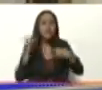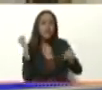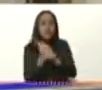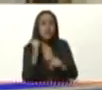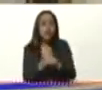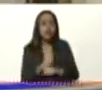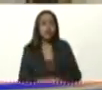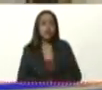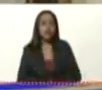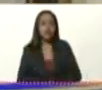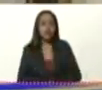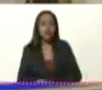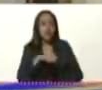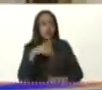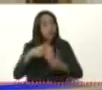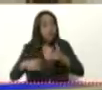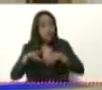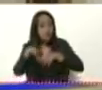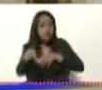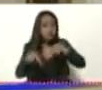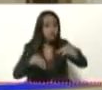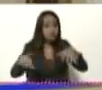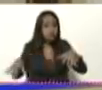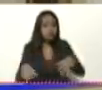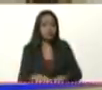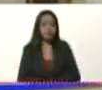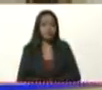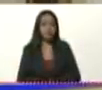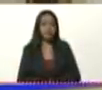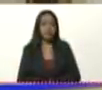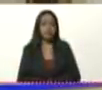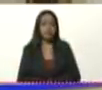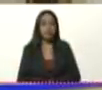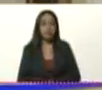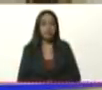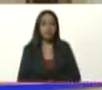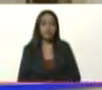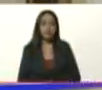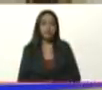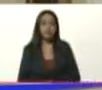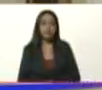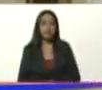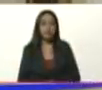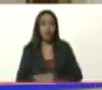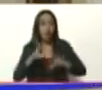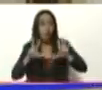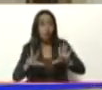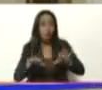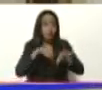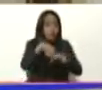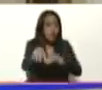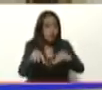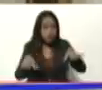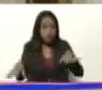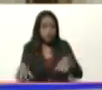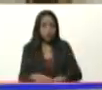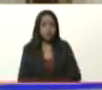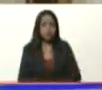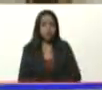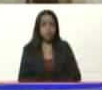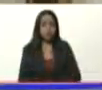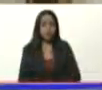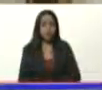laborales por regiones. tenemos 8 regiones, ¿verdad? A nivel